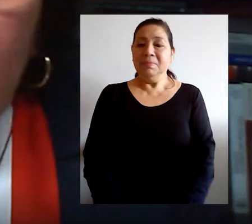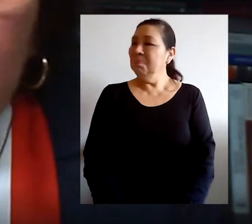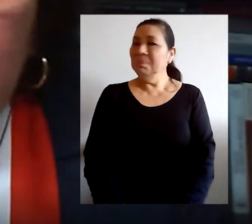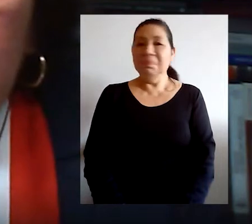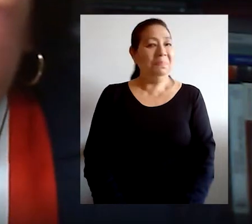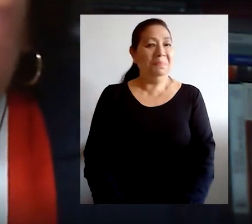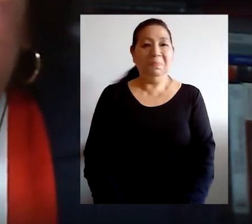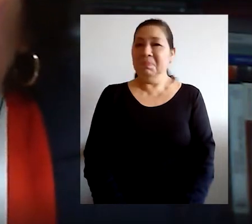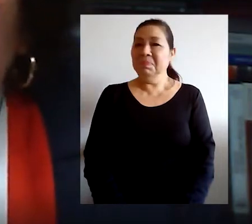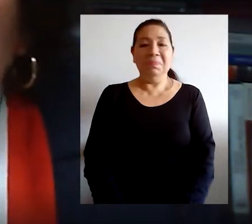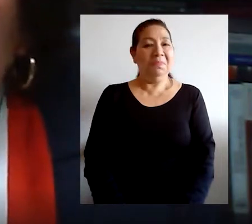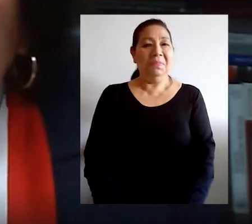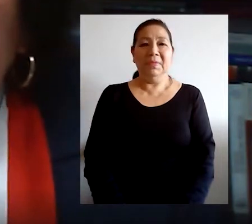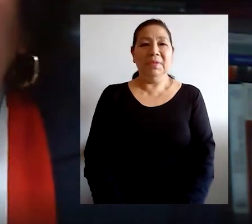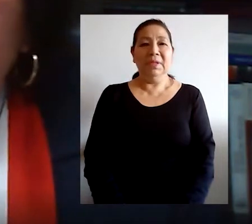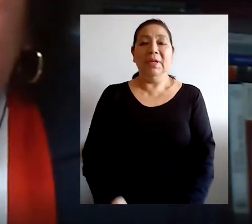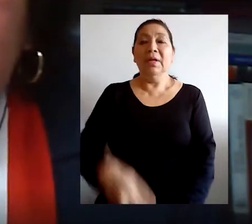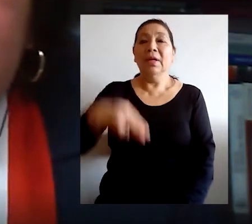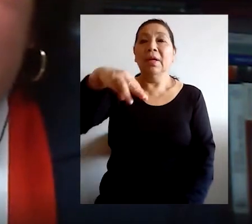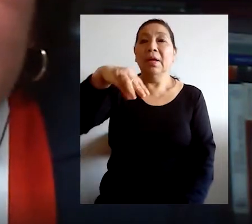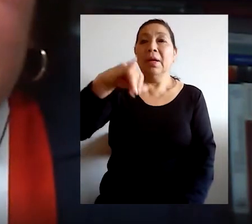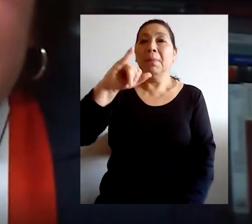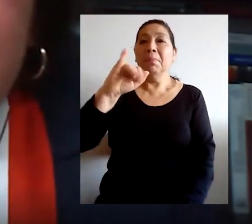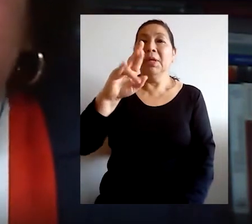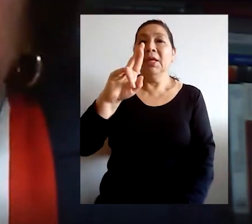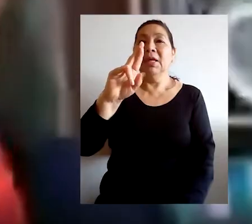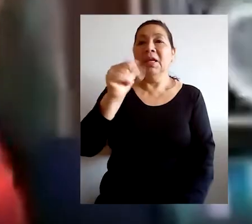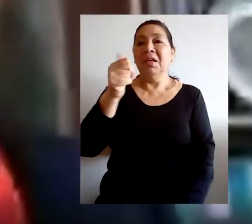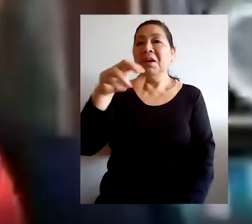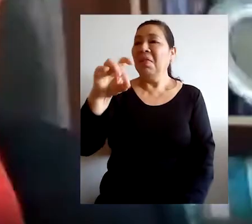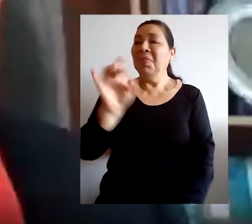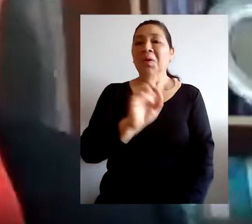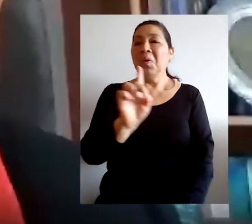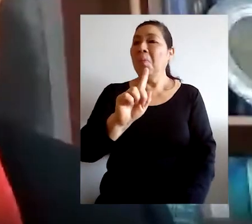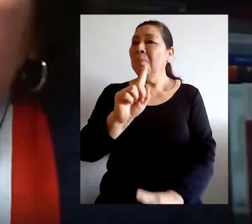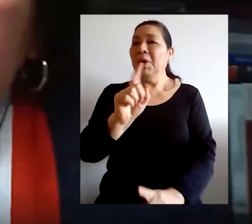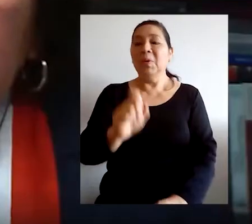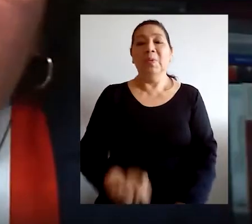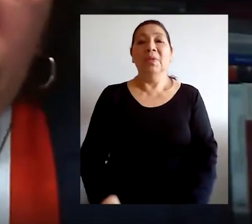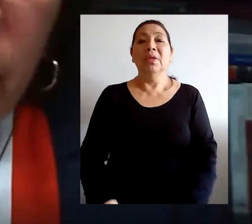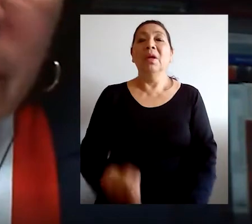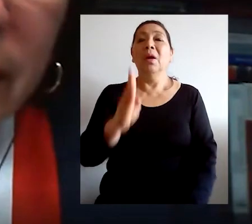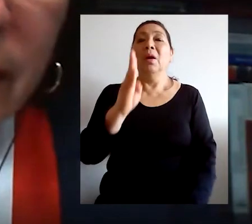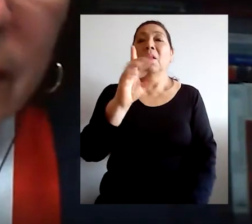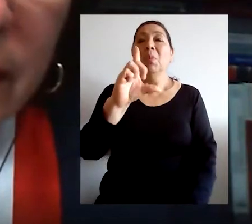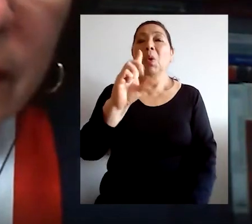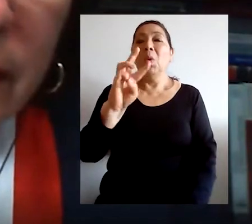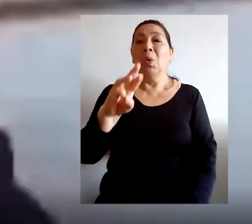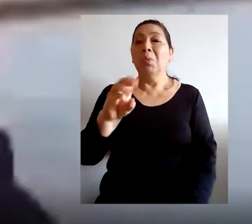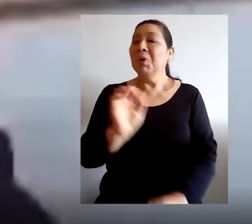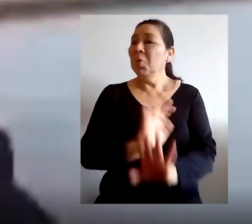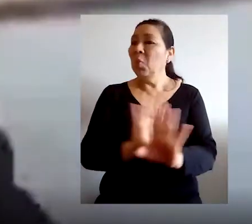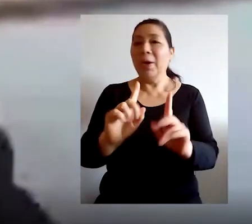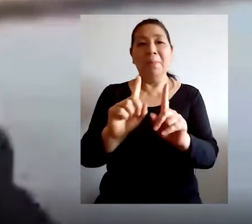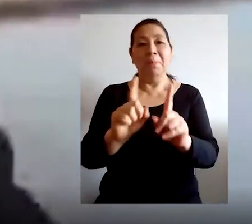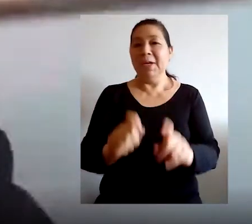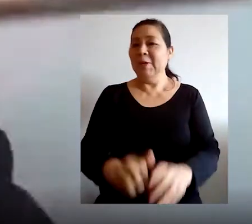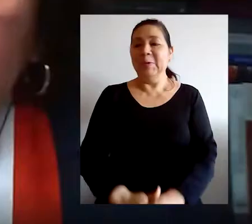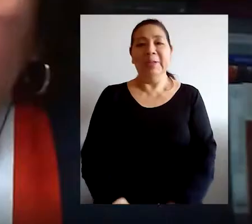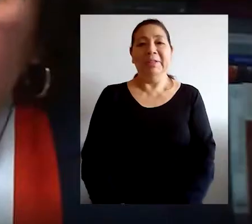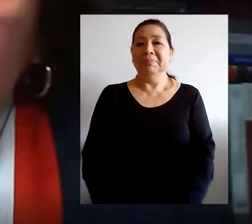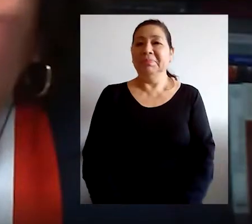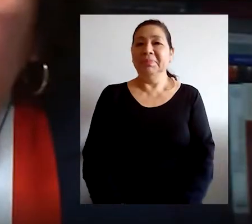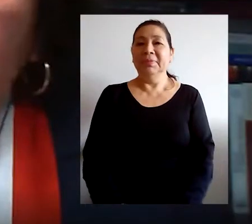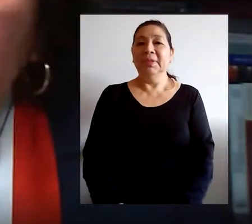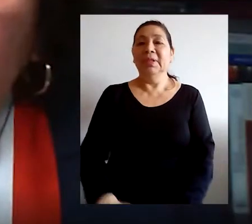No. Muy bien. Magistrado Miranda. No, presidenta. Magistrado Blume. No hay preguntas tampoco,